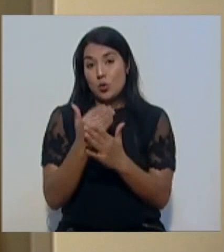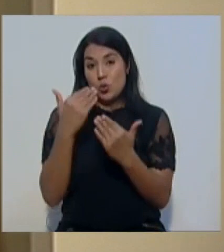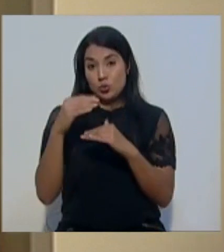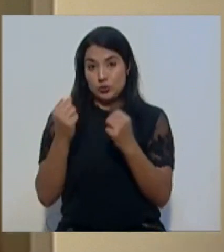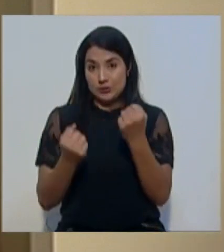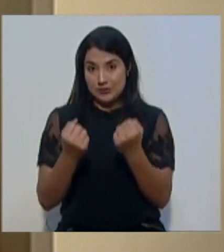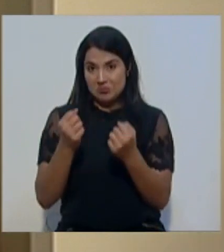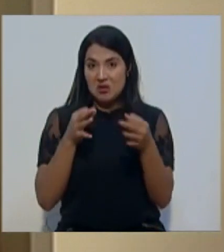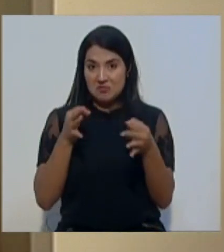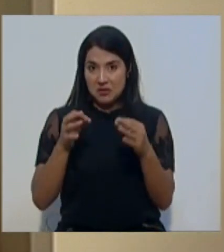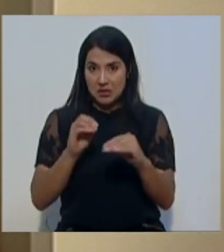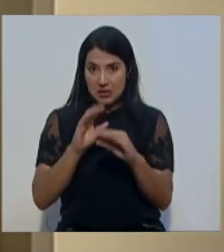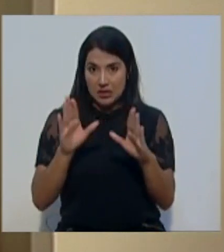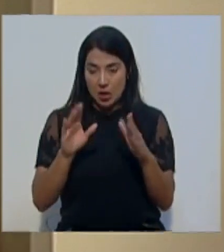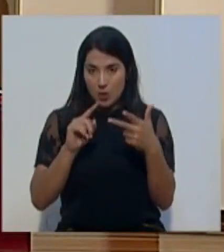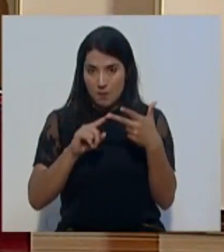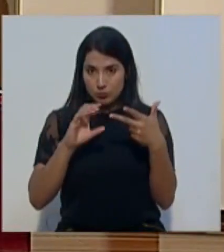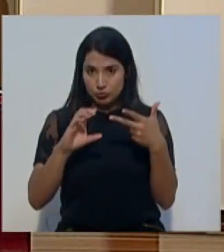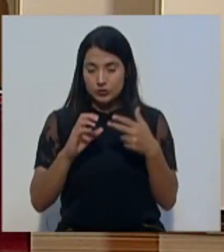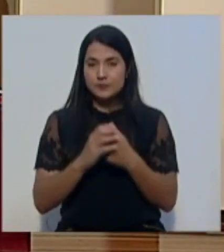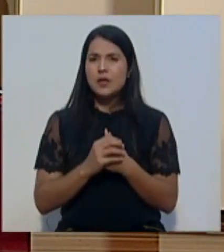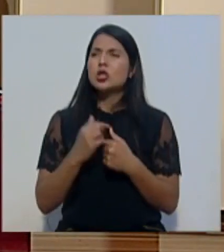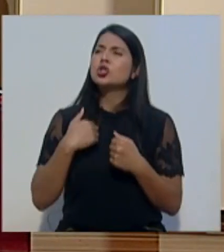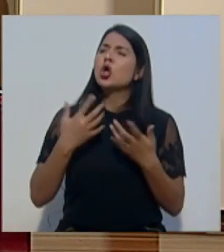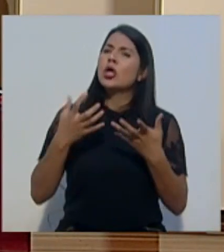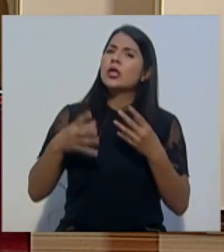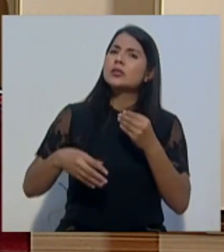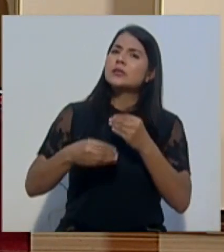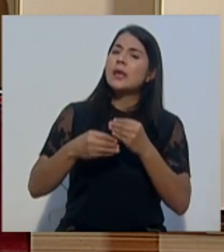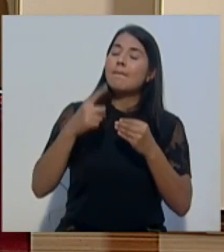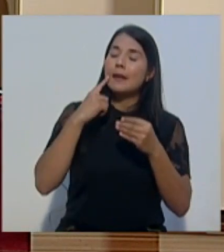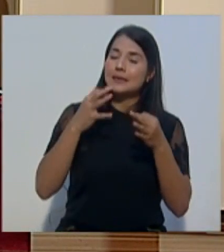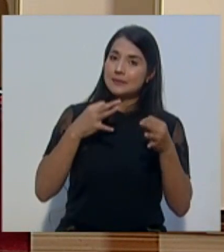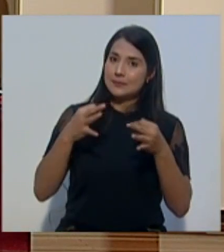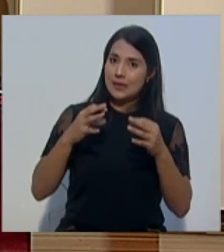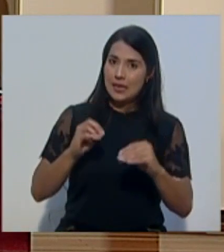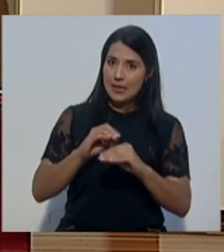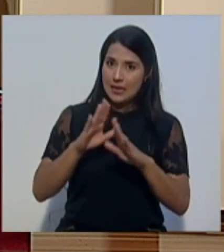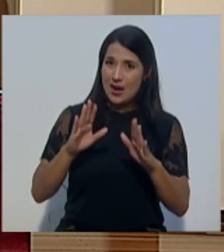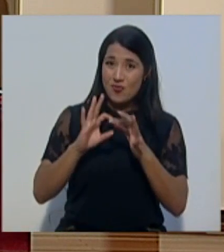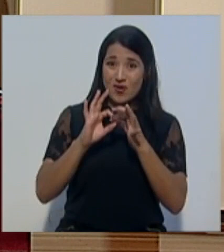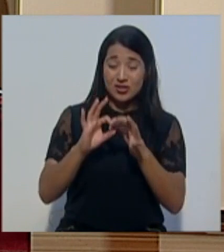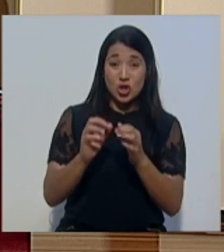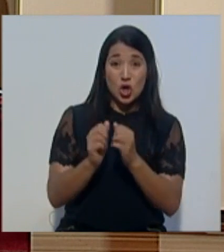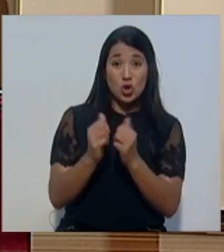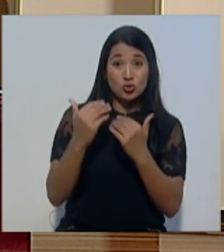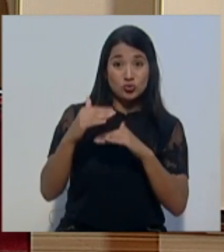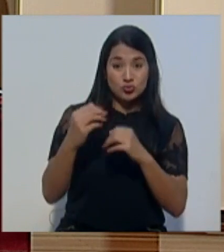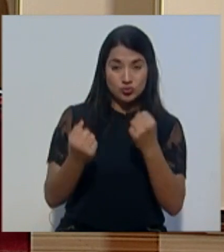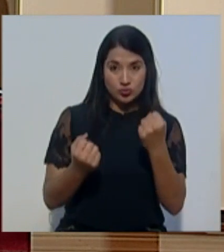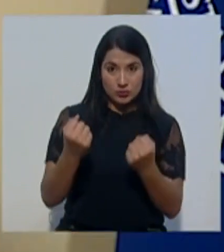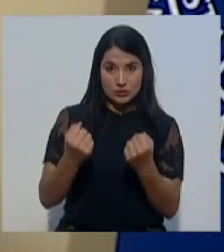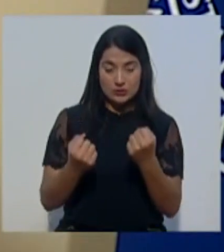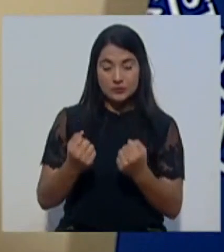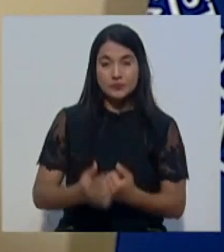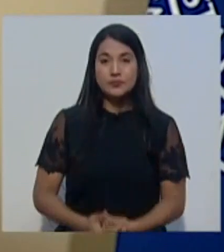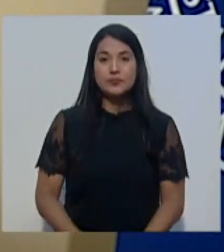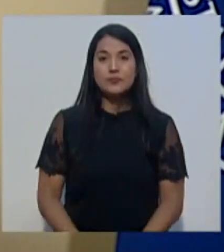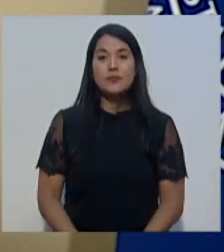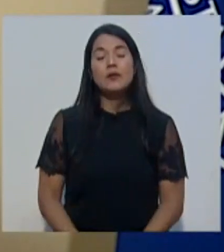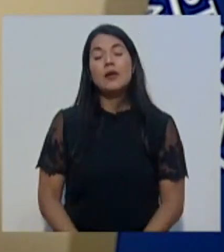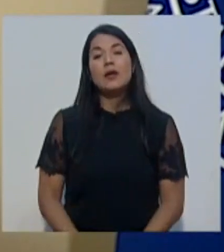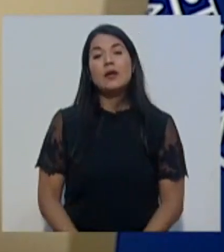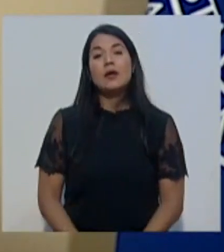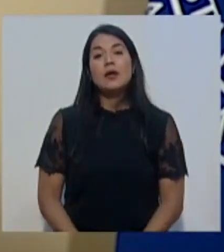vehicular. Quisiera agregar, señor presidente, en ánimo de la claridad, con temas de la restricción vehicular, el